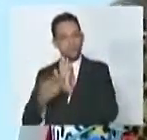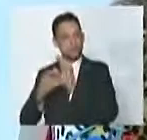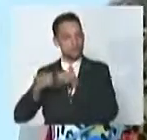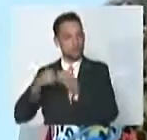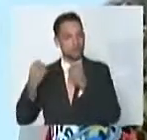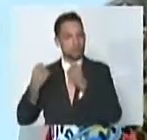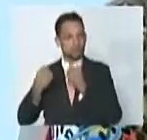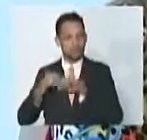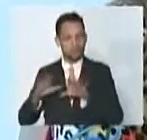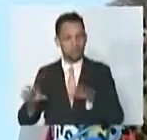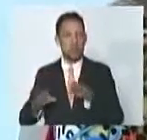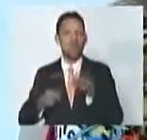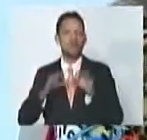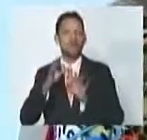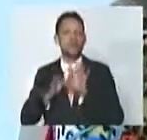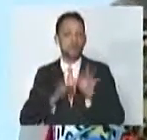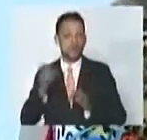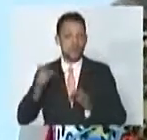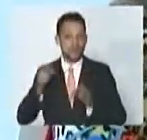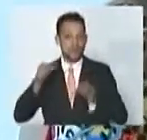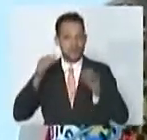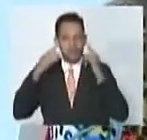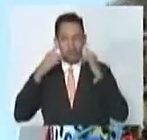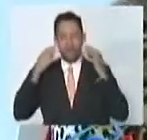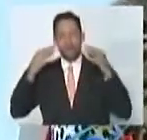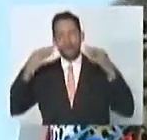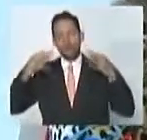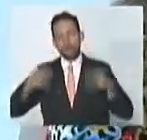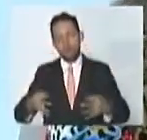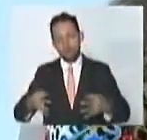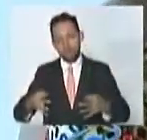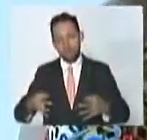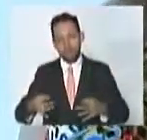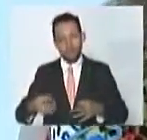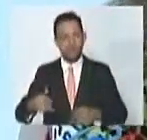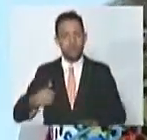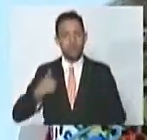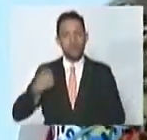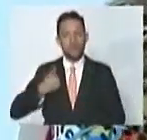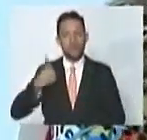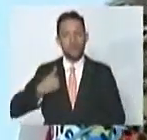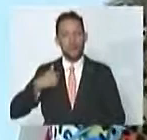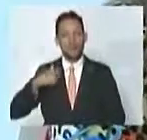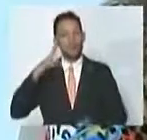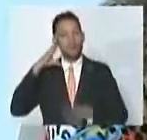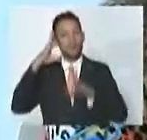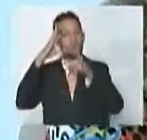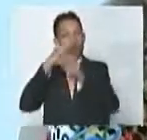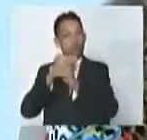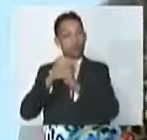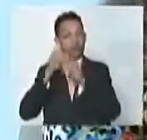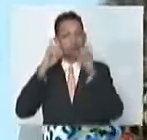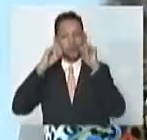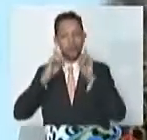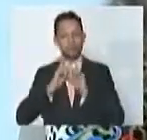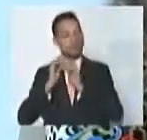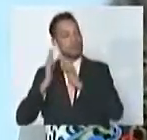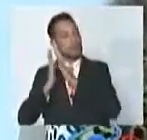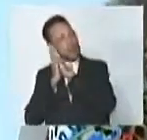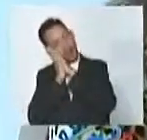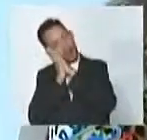descansar. Y vemos a estos jóvenes y adultos igual con el audífono puesto y se duermen con la